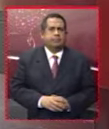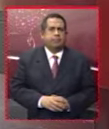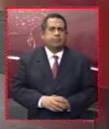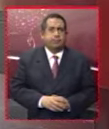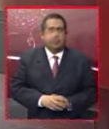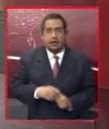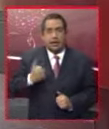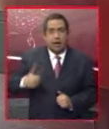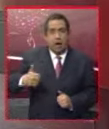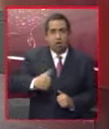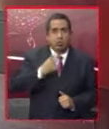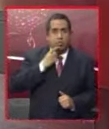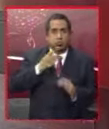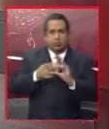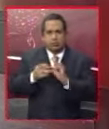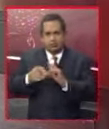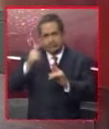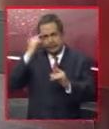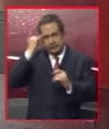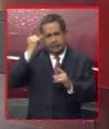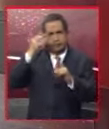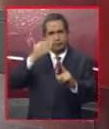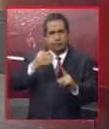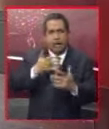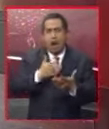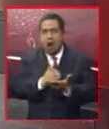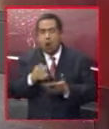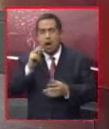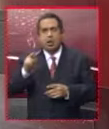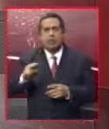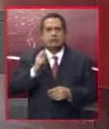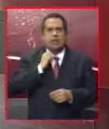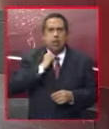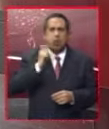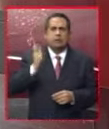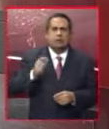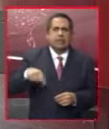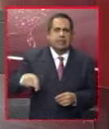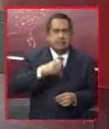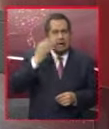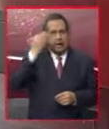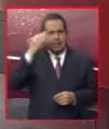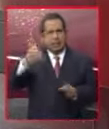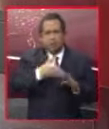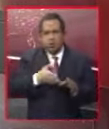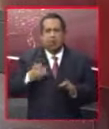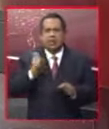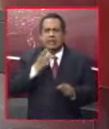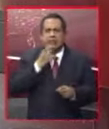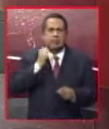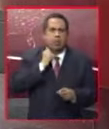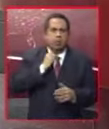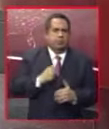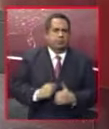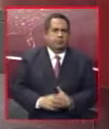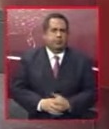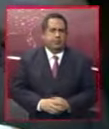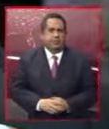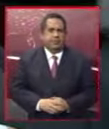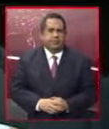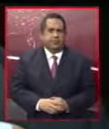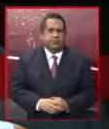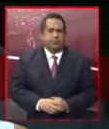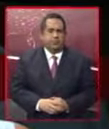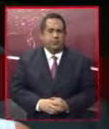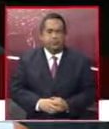Expectativas de los diputados. Vamos ahora con las expectativas de las y los senadores de la República para el periodo ordinario que comienza. Y